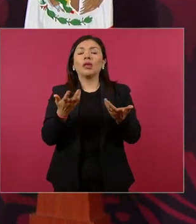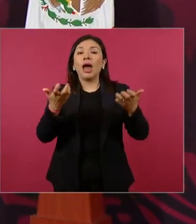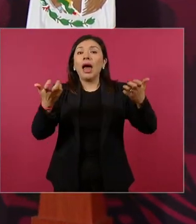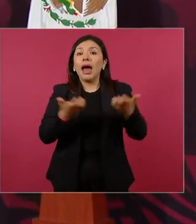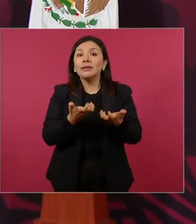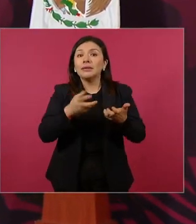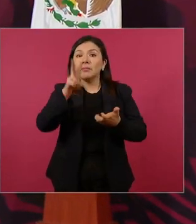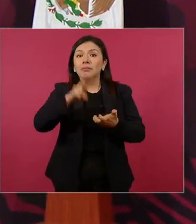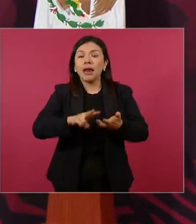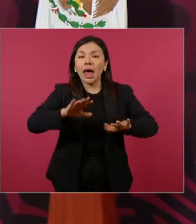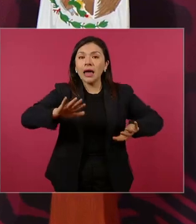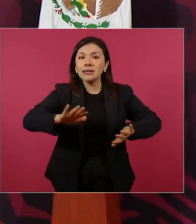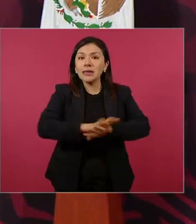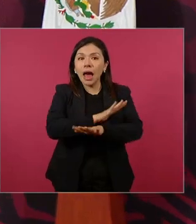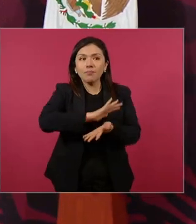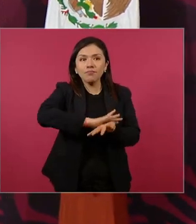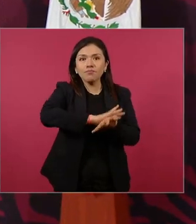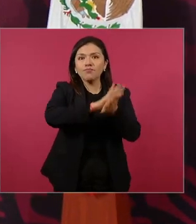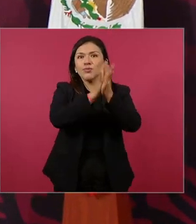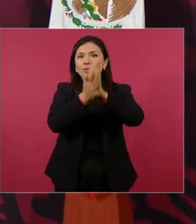transición